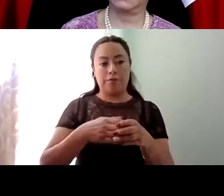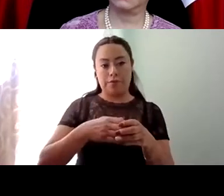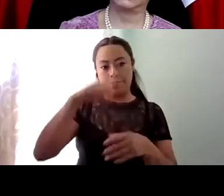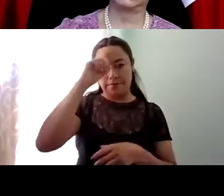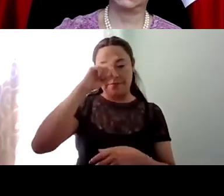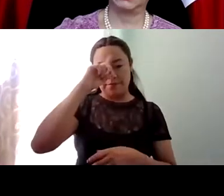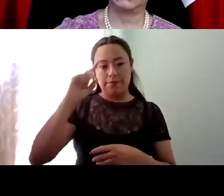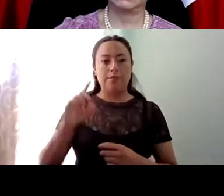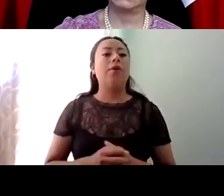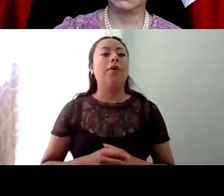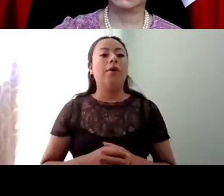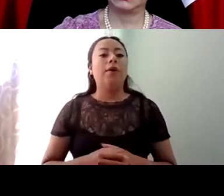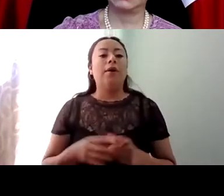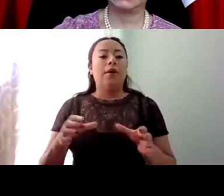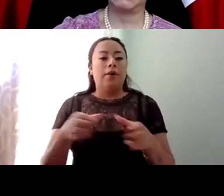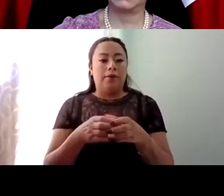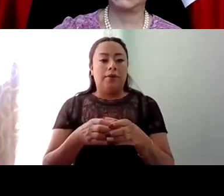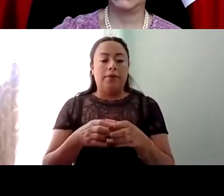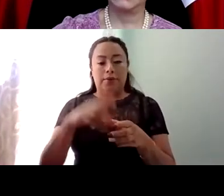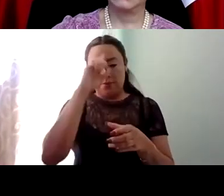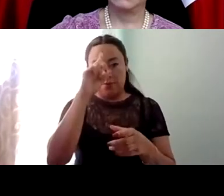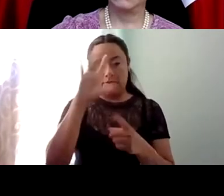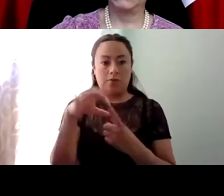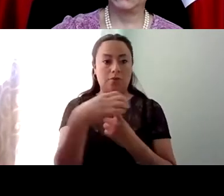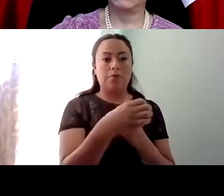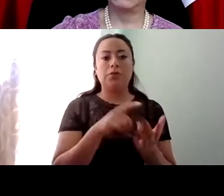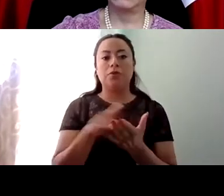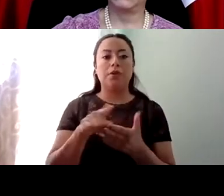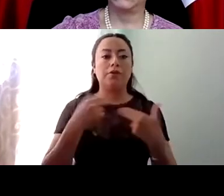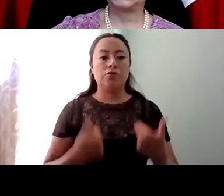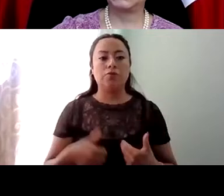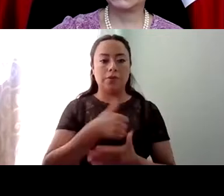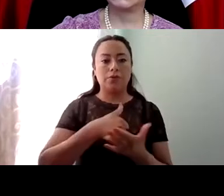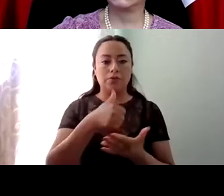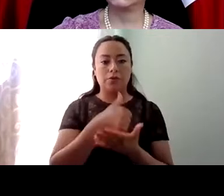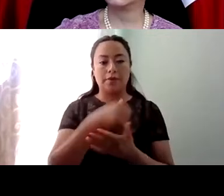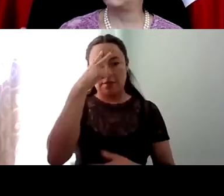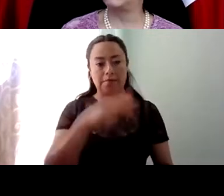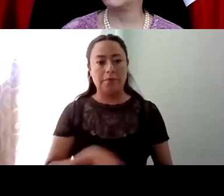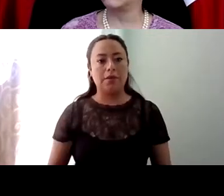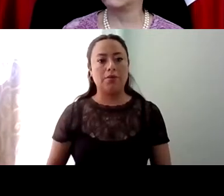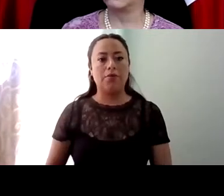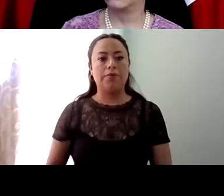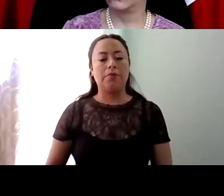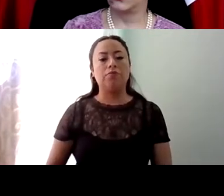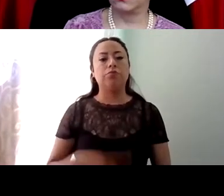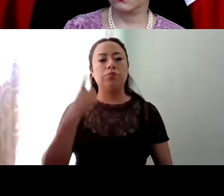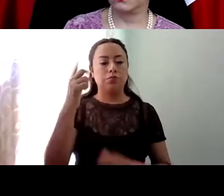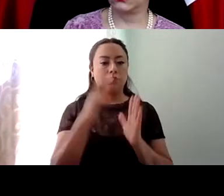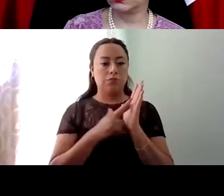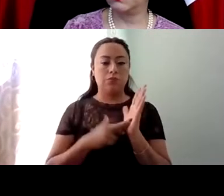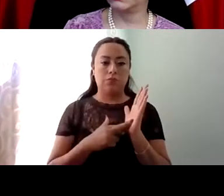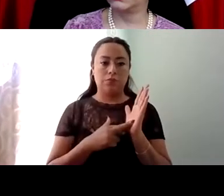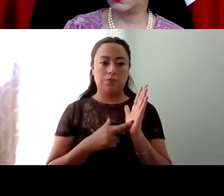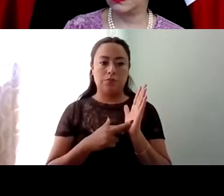de Derechos Humanos de la Ciudad de México. Y bueno, uno de los primeros requisitos es cumplir con